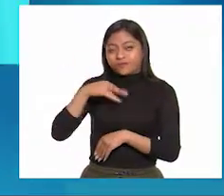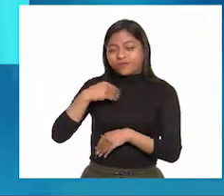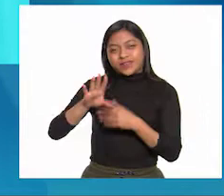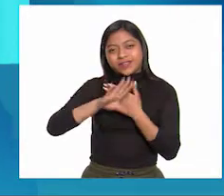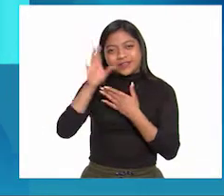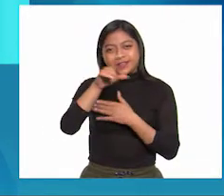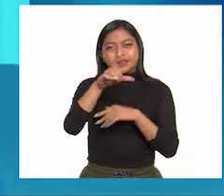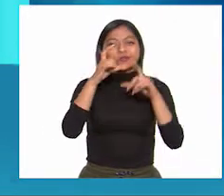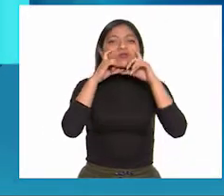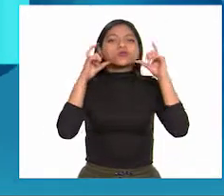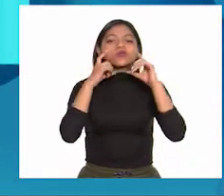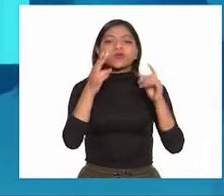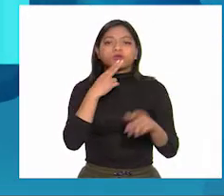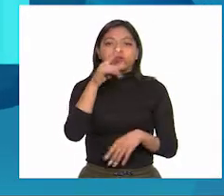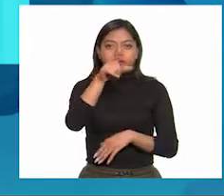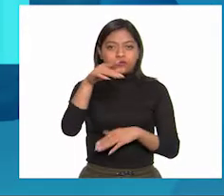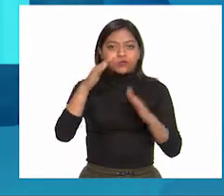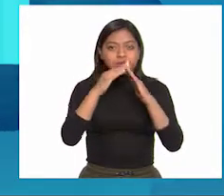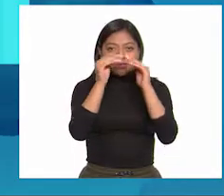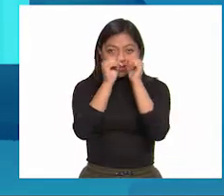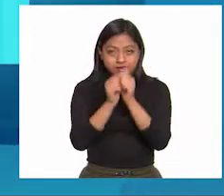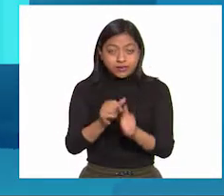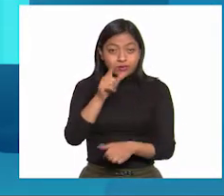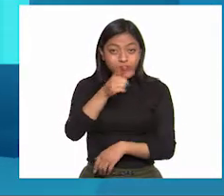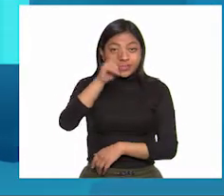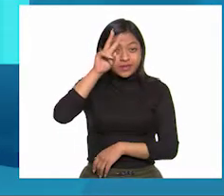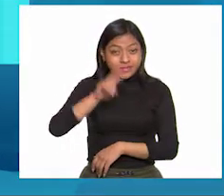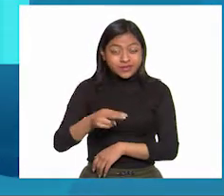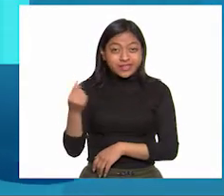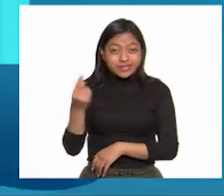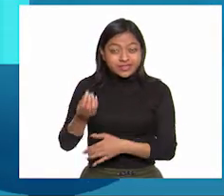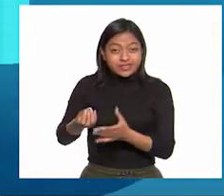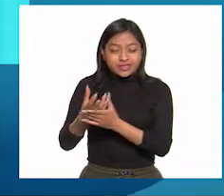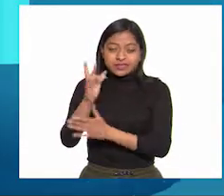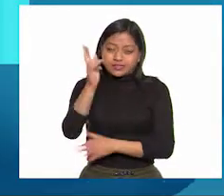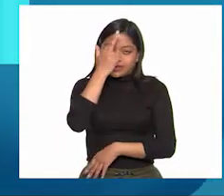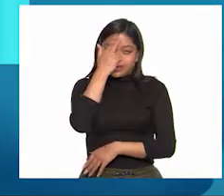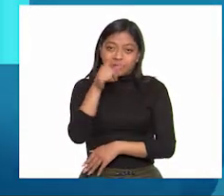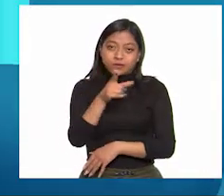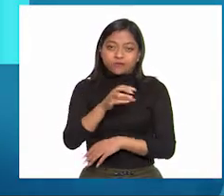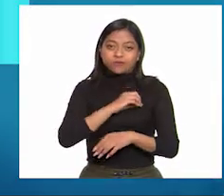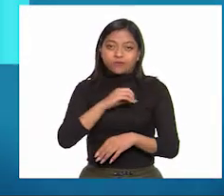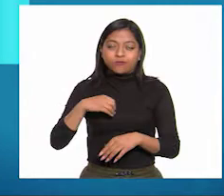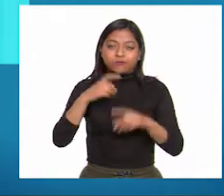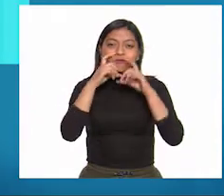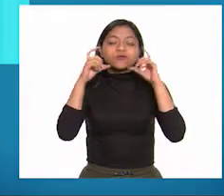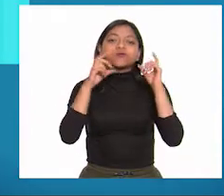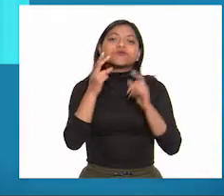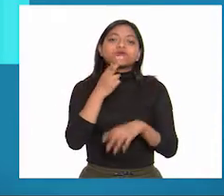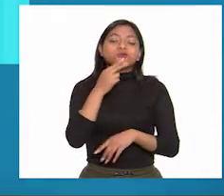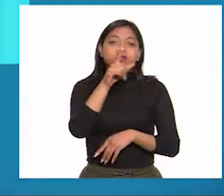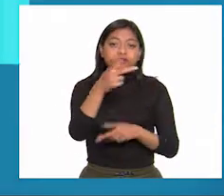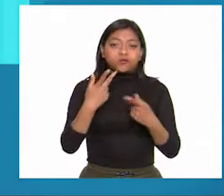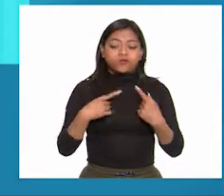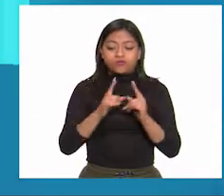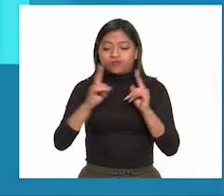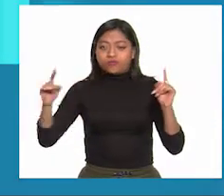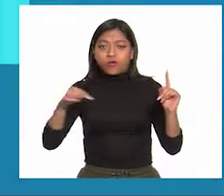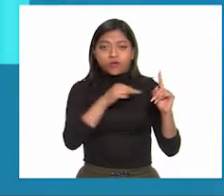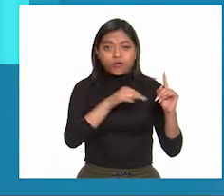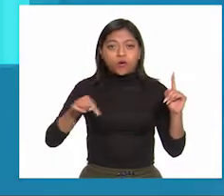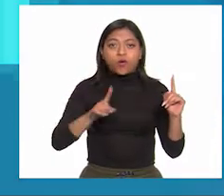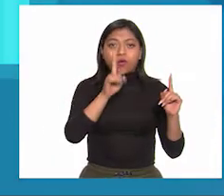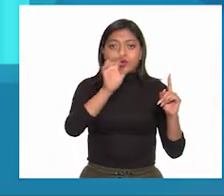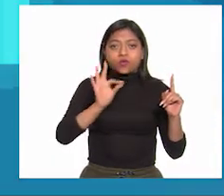Utiliza cubrebocas. No salgas de casa. Si tienes que hacerlo, recuerda que es obligatorio utilizarlo. Mantén una distancia mínima de